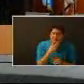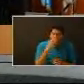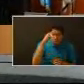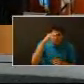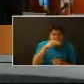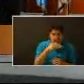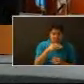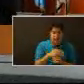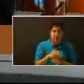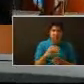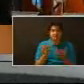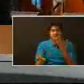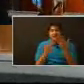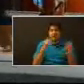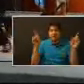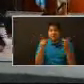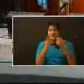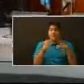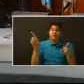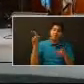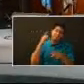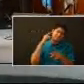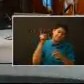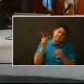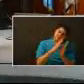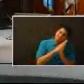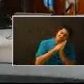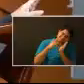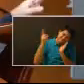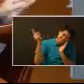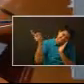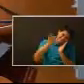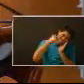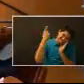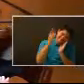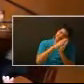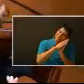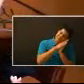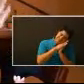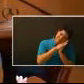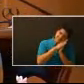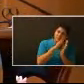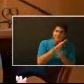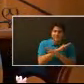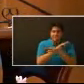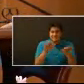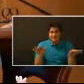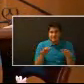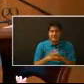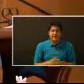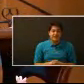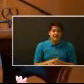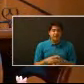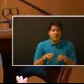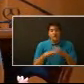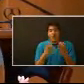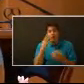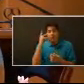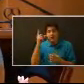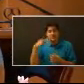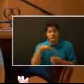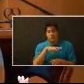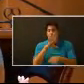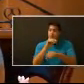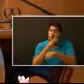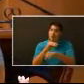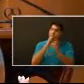pongan música, pero si uno está cansado, está bien dormido, está reposando, así como el Señor nos permite